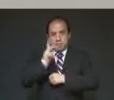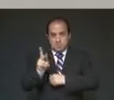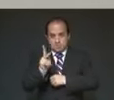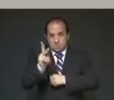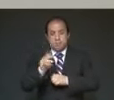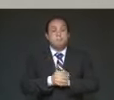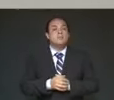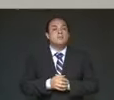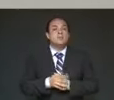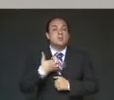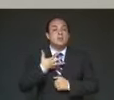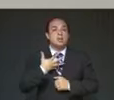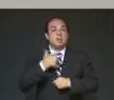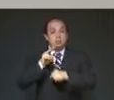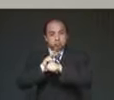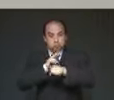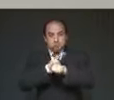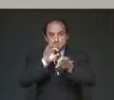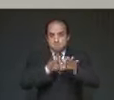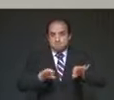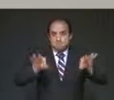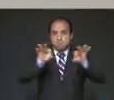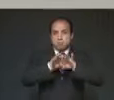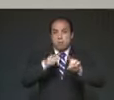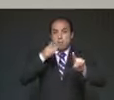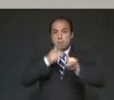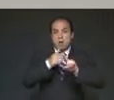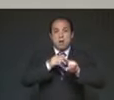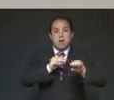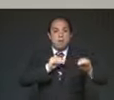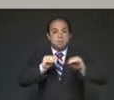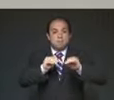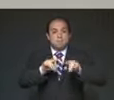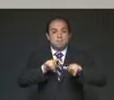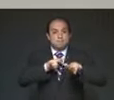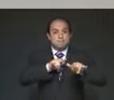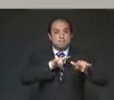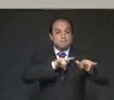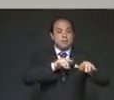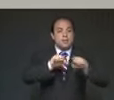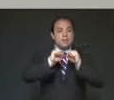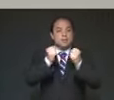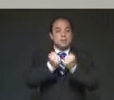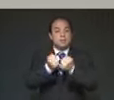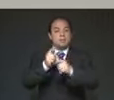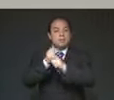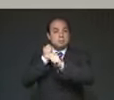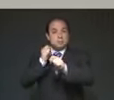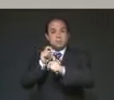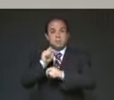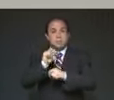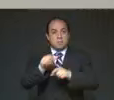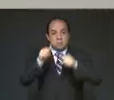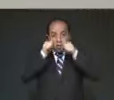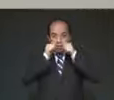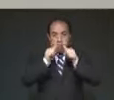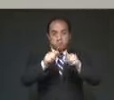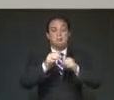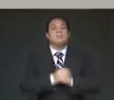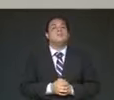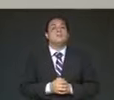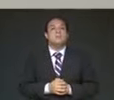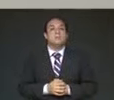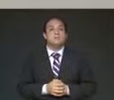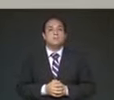hay un operativo muy importante para la vialidad, la movilidad, los sistemas de transporte también van a estar muy atentos para